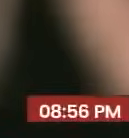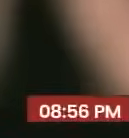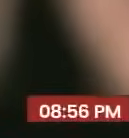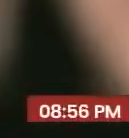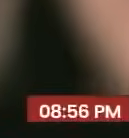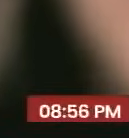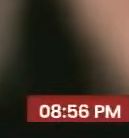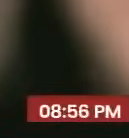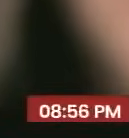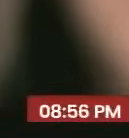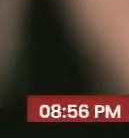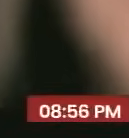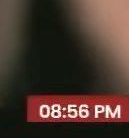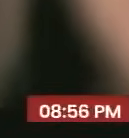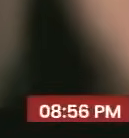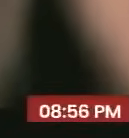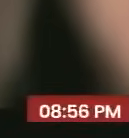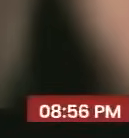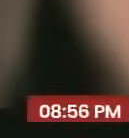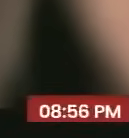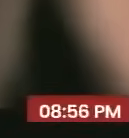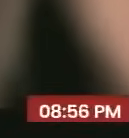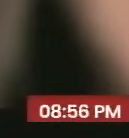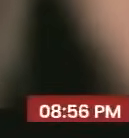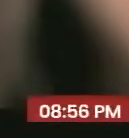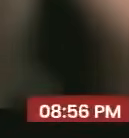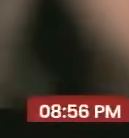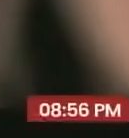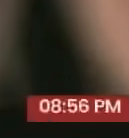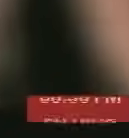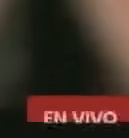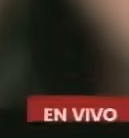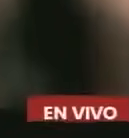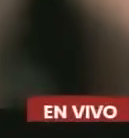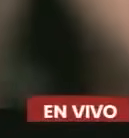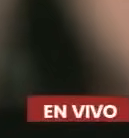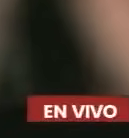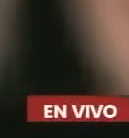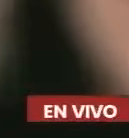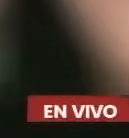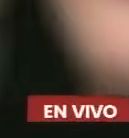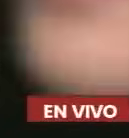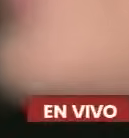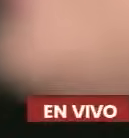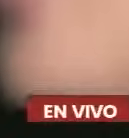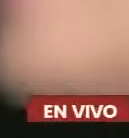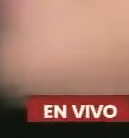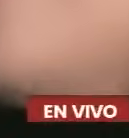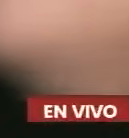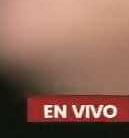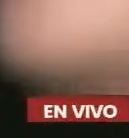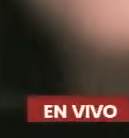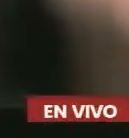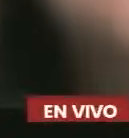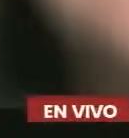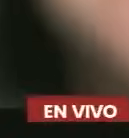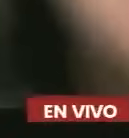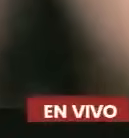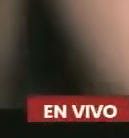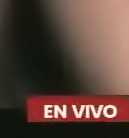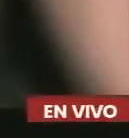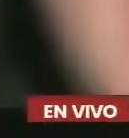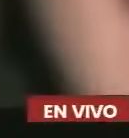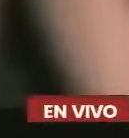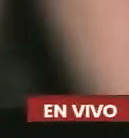que es el tema petrolero a extraer petróleo de ahí, cosa que no debe ser, por lo menos respeten,